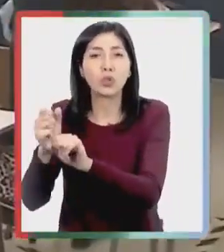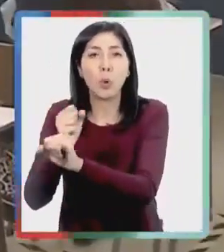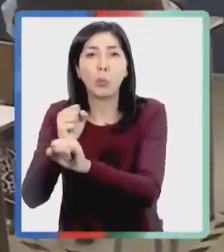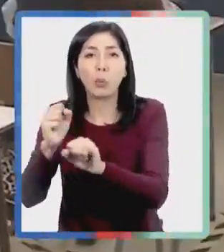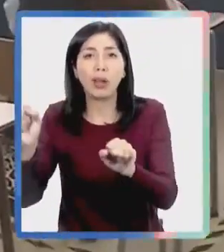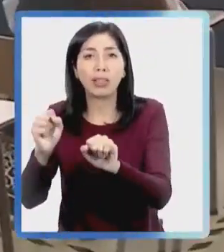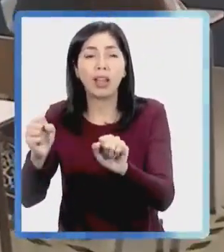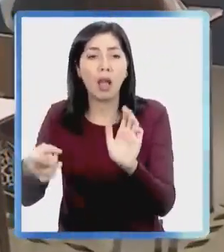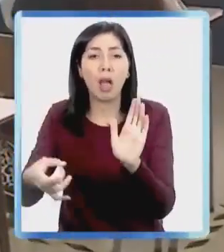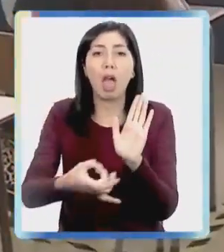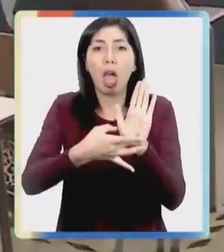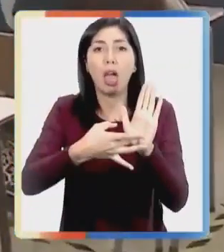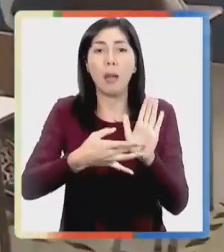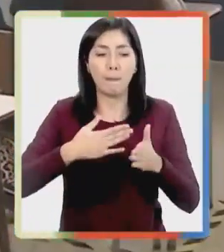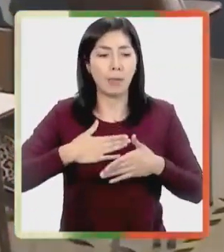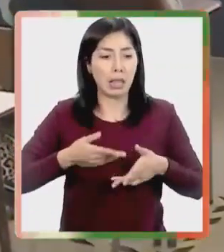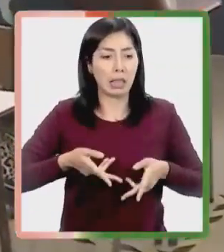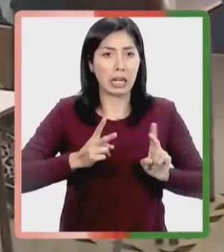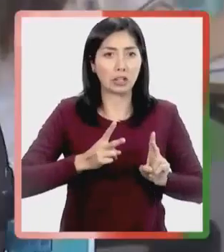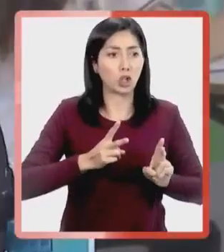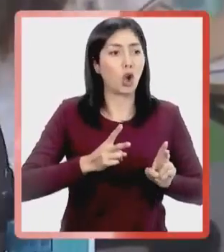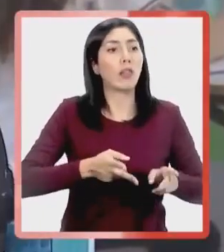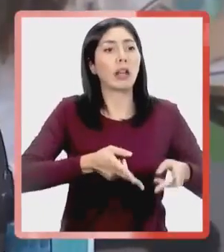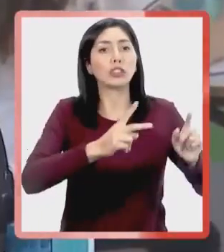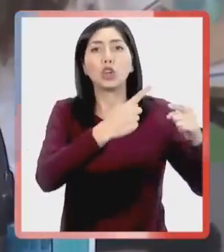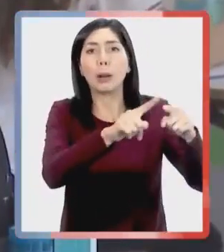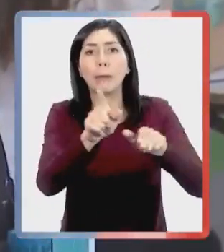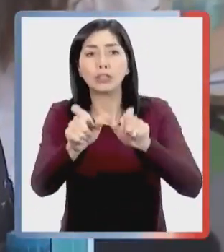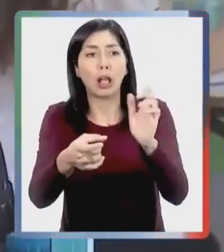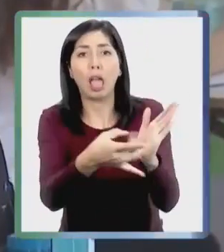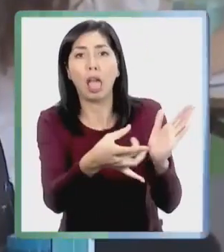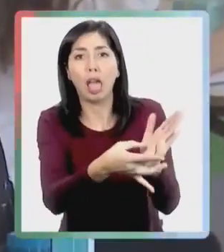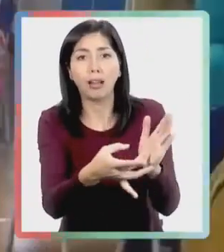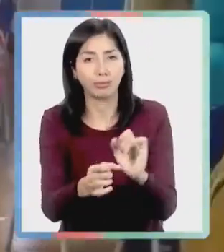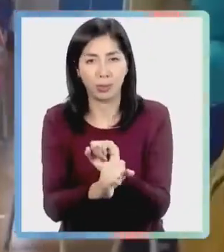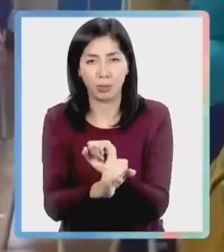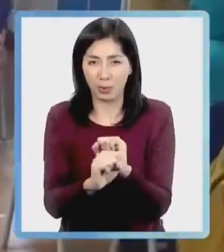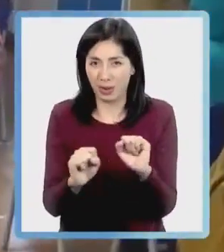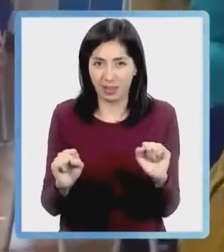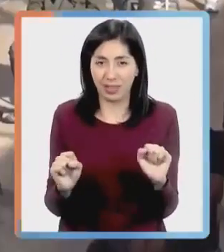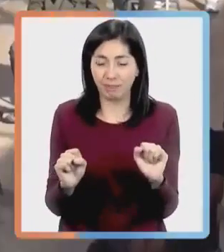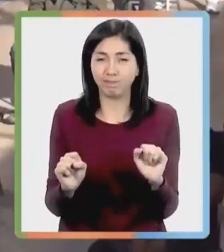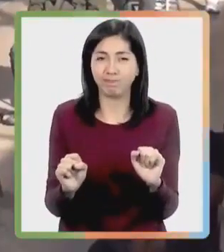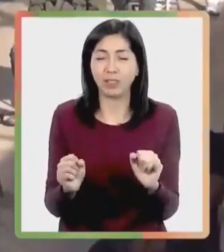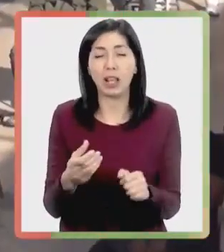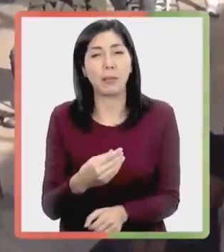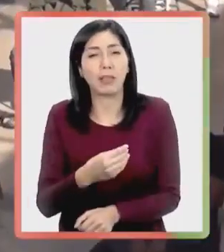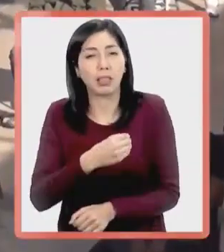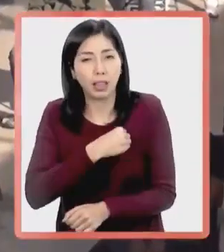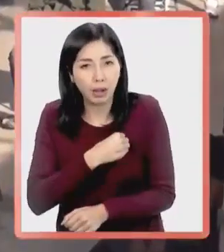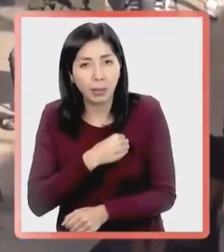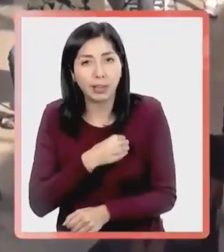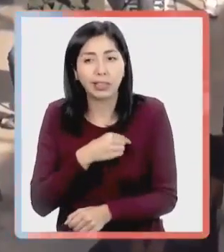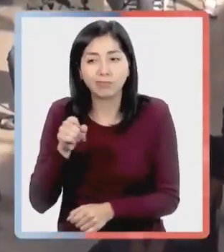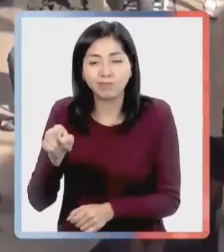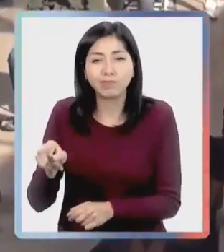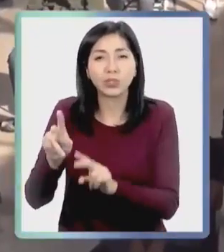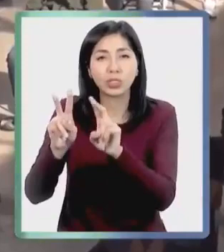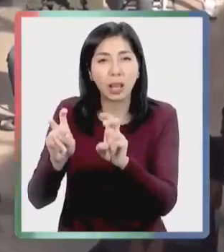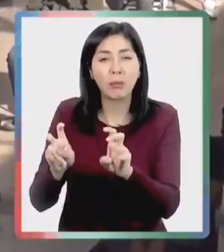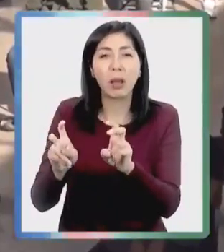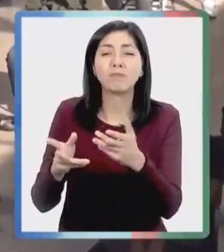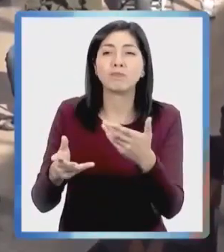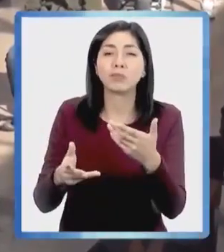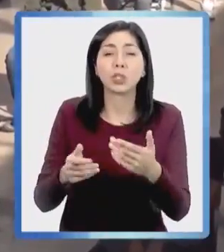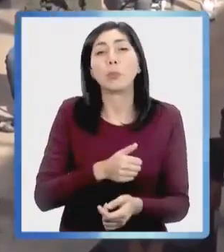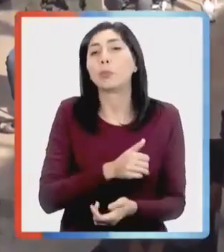pasarse a llevar el derecho mío, tuyo y de todos los que estamos alrededor. Y lamentablemente, como tú dices, esto se ha transformado un poco en una bandera